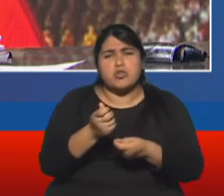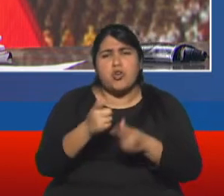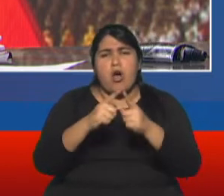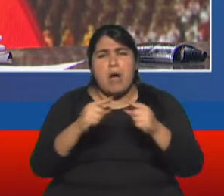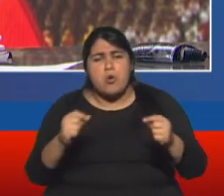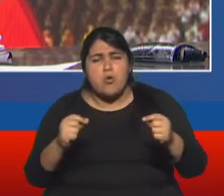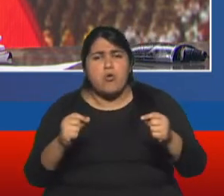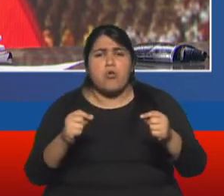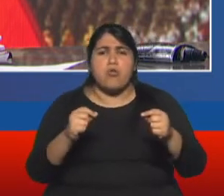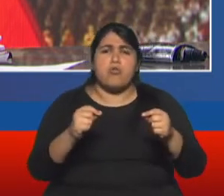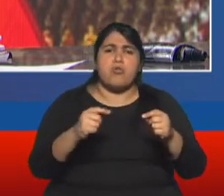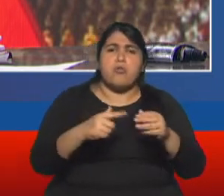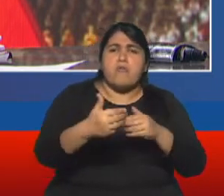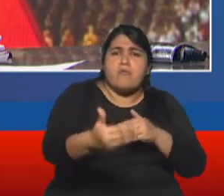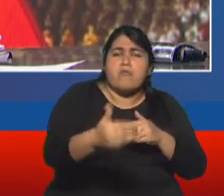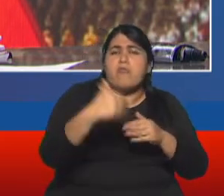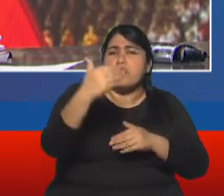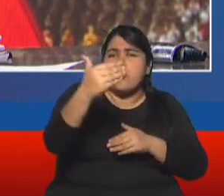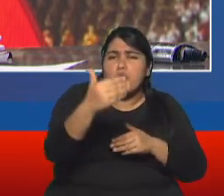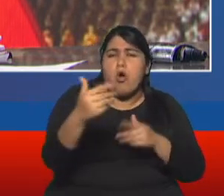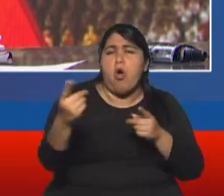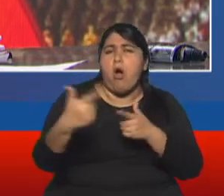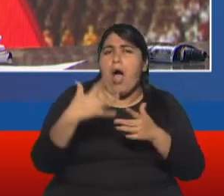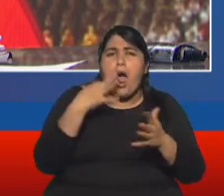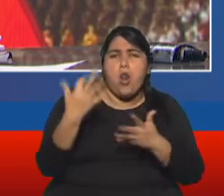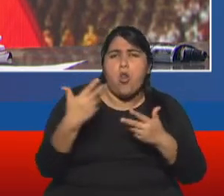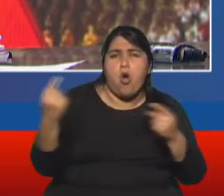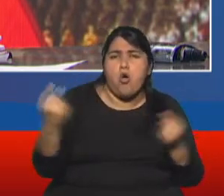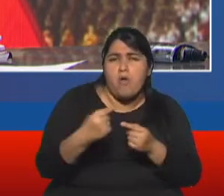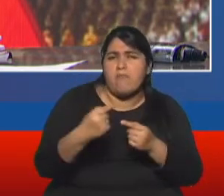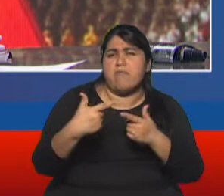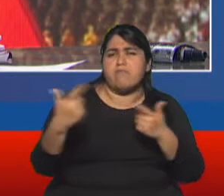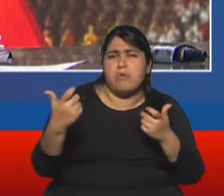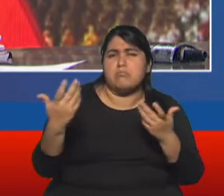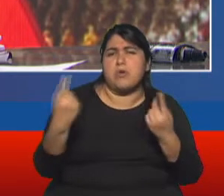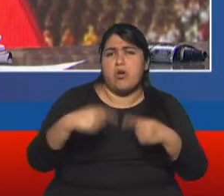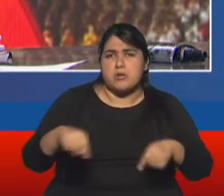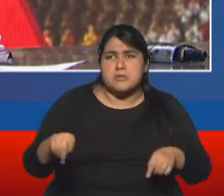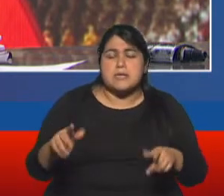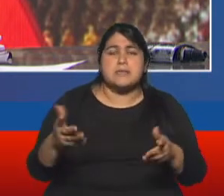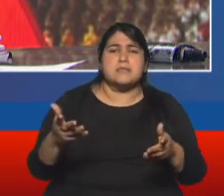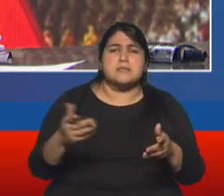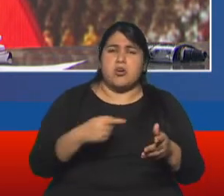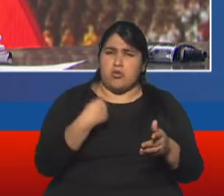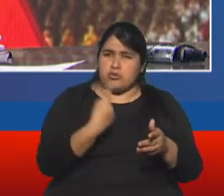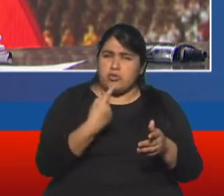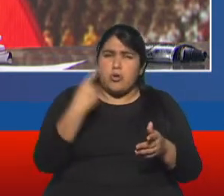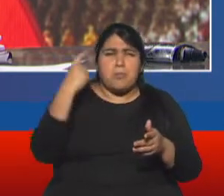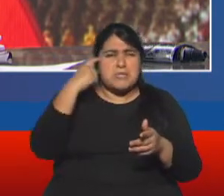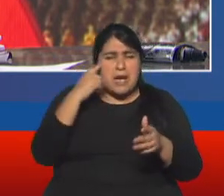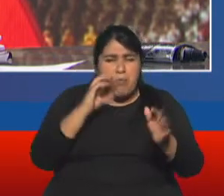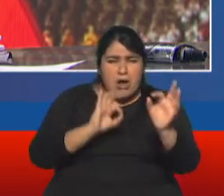eventual conflicto que tenga Taiwán como eje. Tenemos que pensar que estamos otra vez en una época